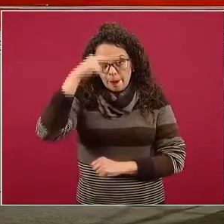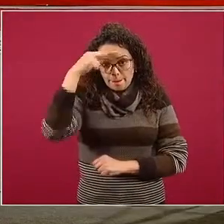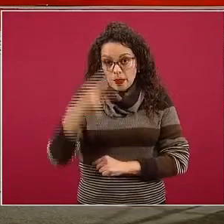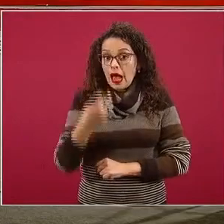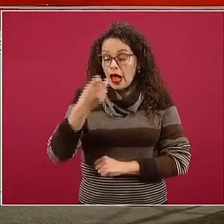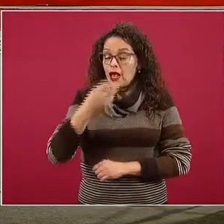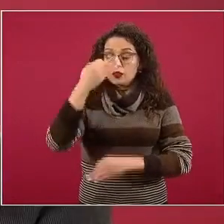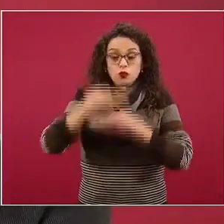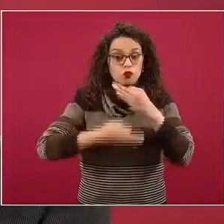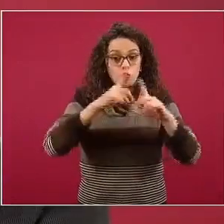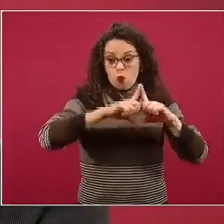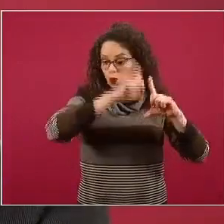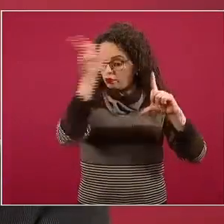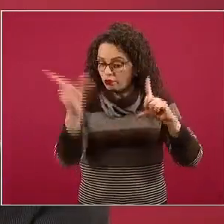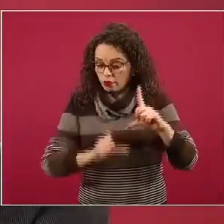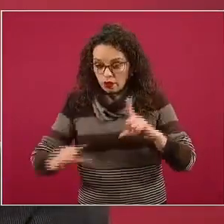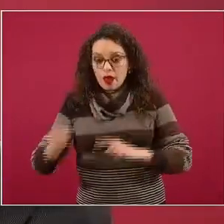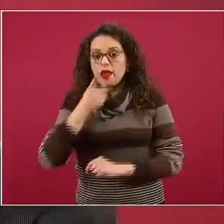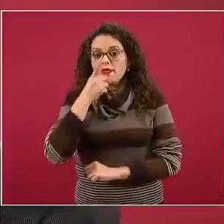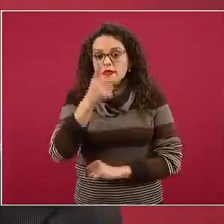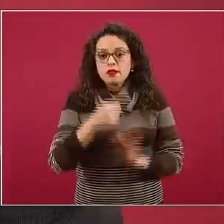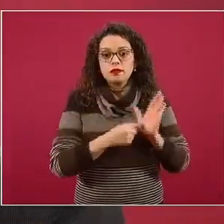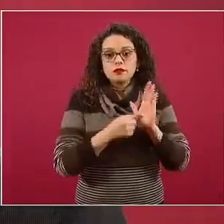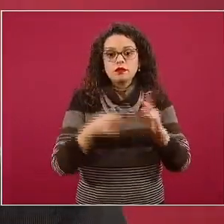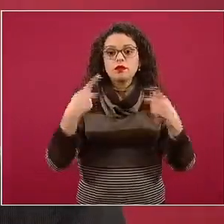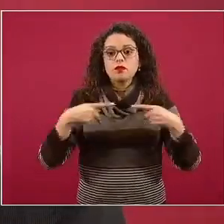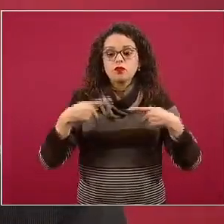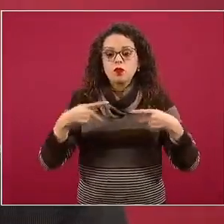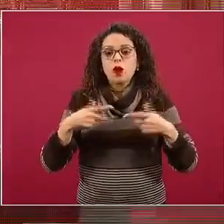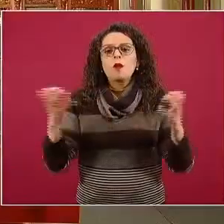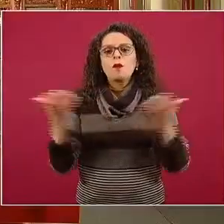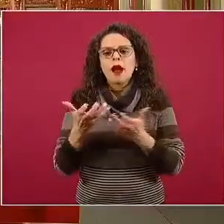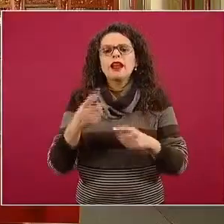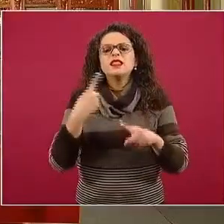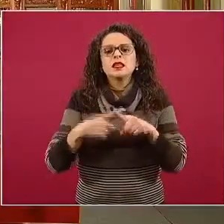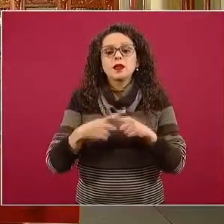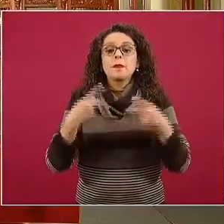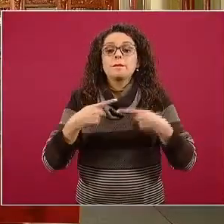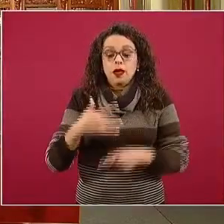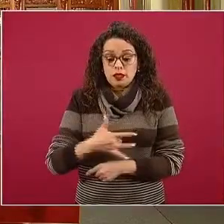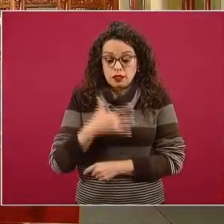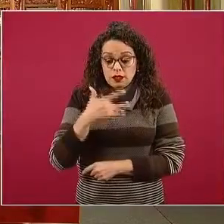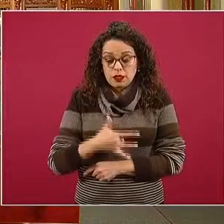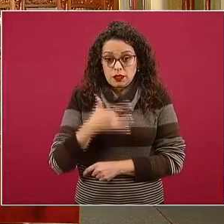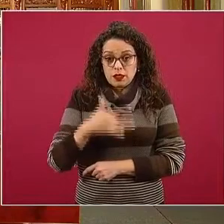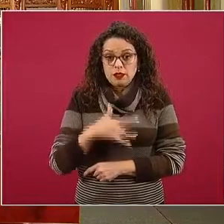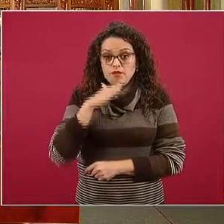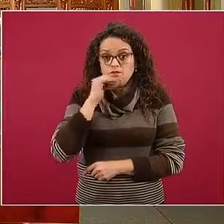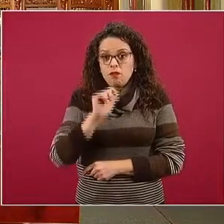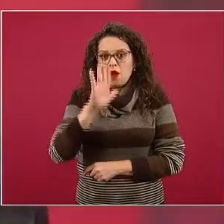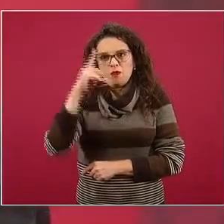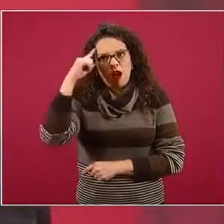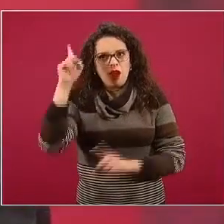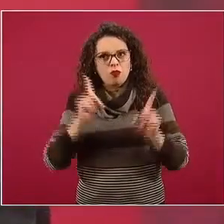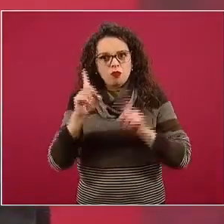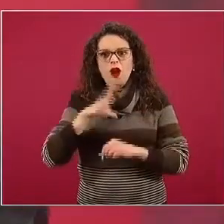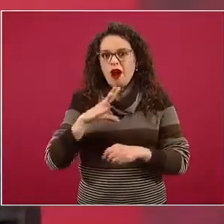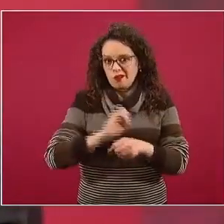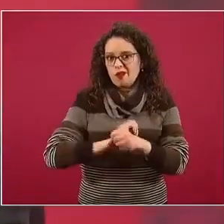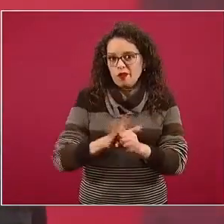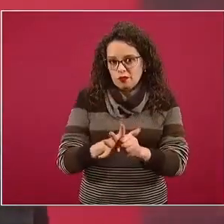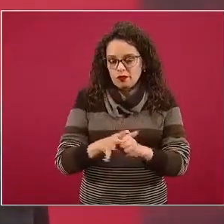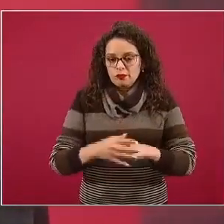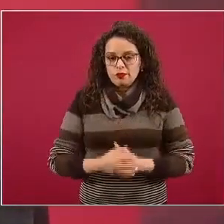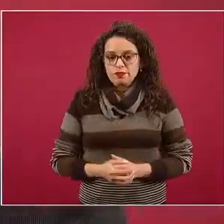país, establece que las pruebas se hacen en personas que tienen síntomas y si hubo síntomas